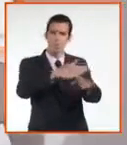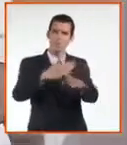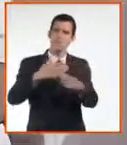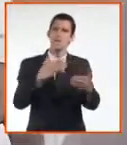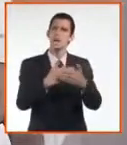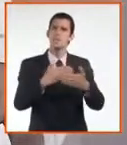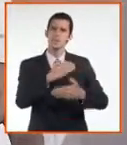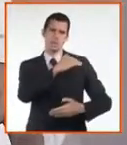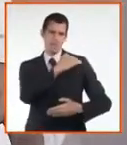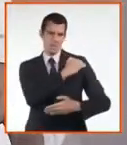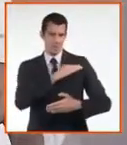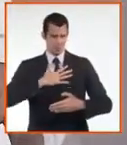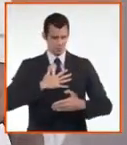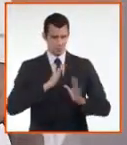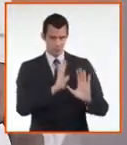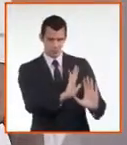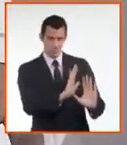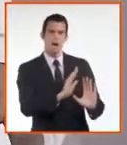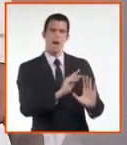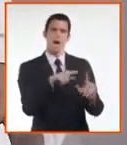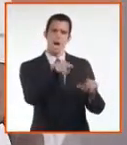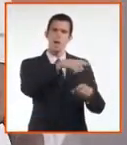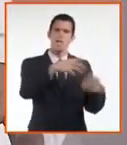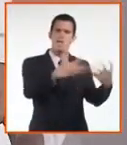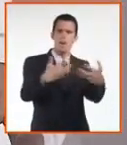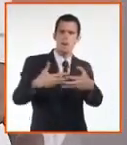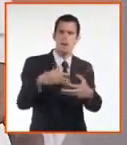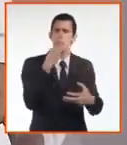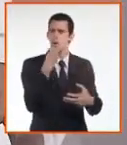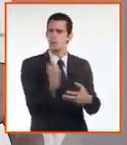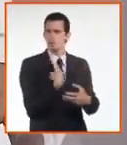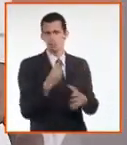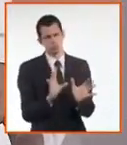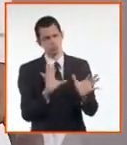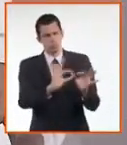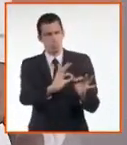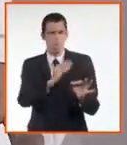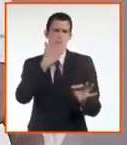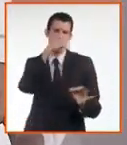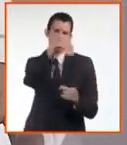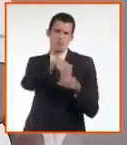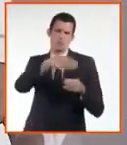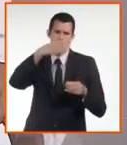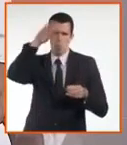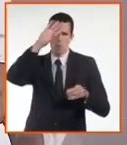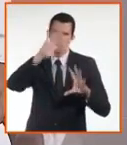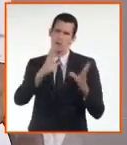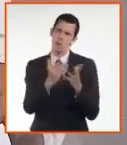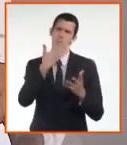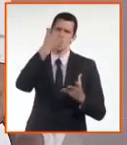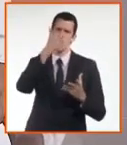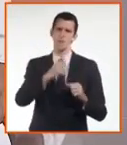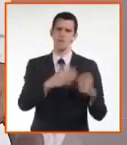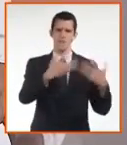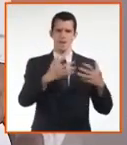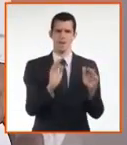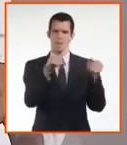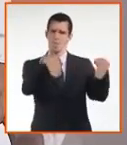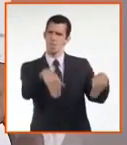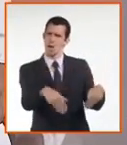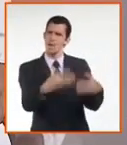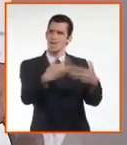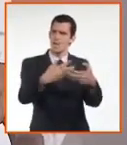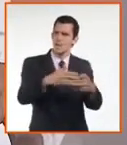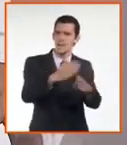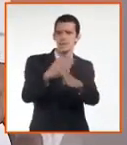hemos trabajado internamente en nuestros talleres nuestras placas con nuestras máquinas de herramientas en los talleres de maquinados y